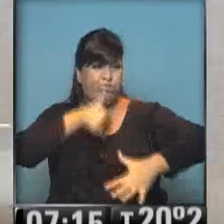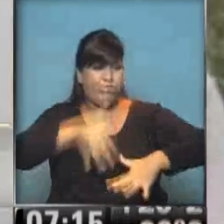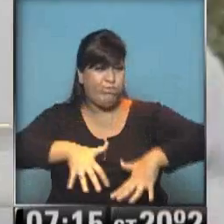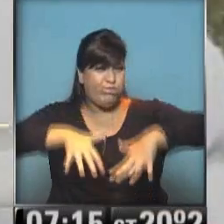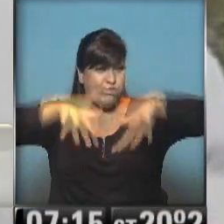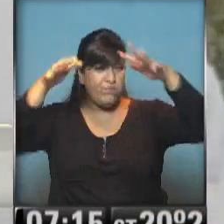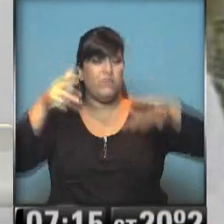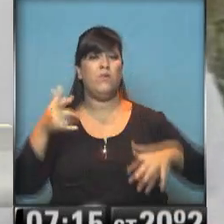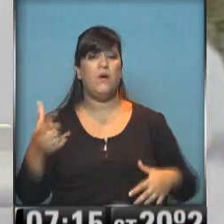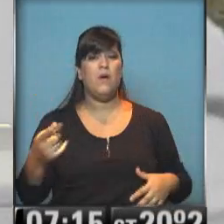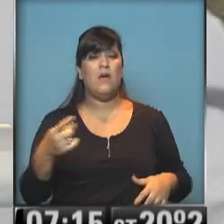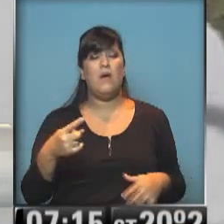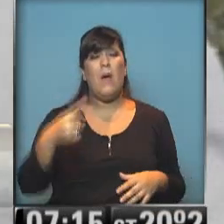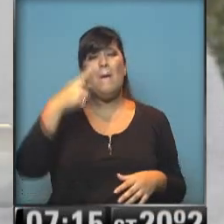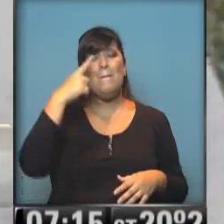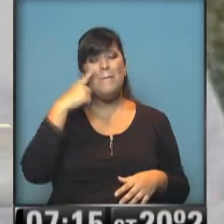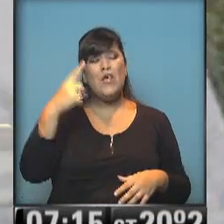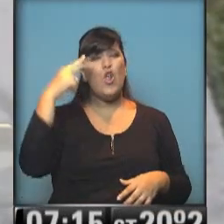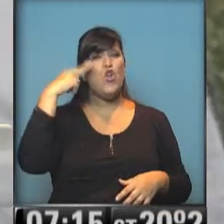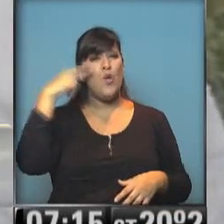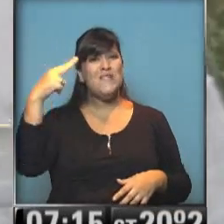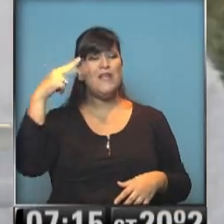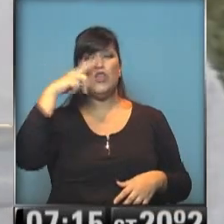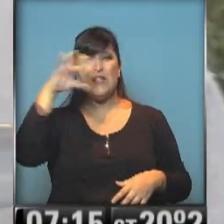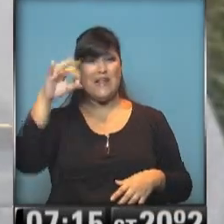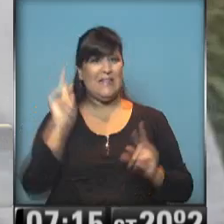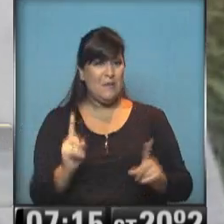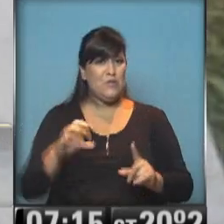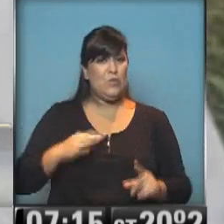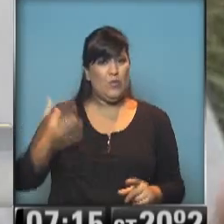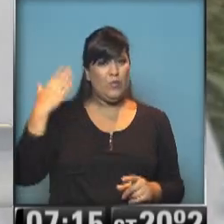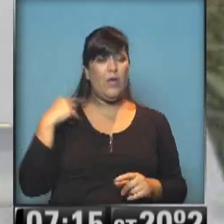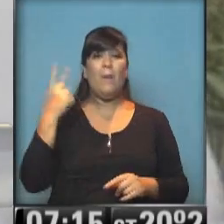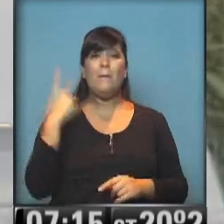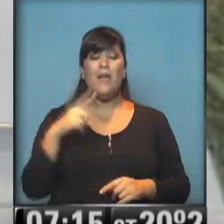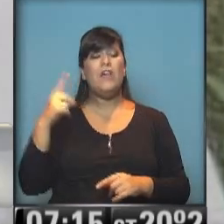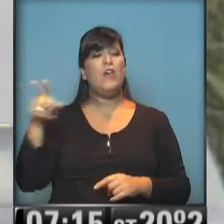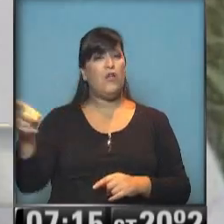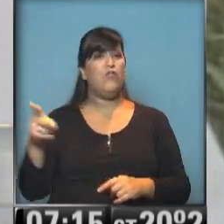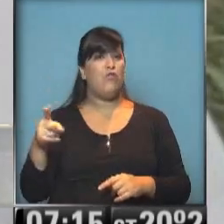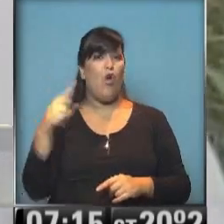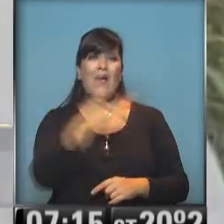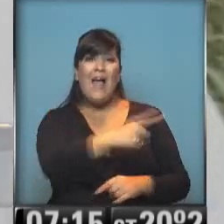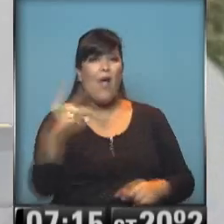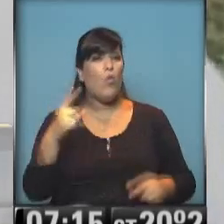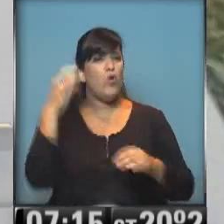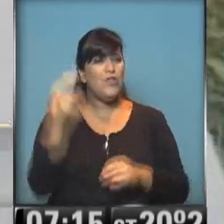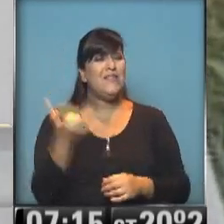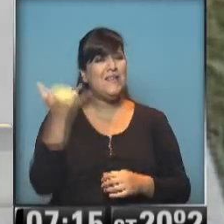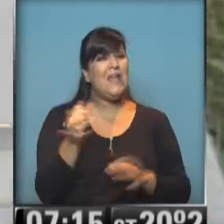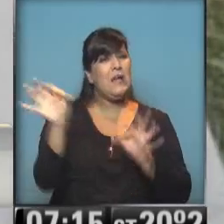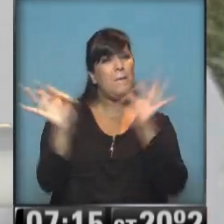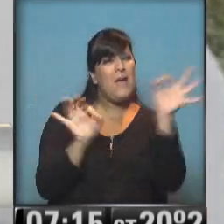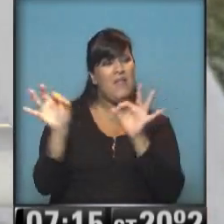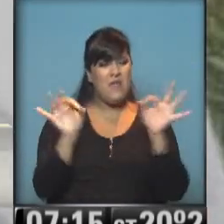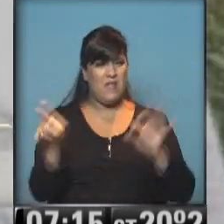de la zona hace de 1970 que están más o menos. Y el Instituto Geográfico Militar tiene las cotas de nivel de cada uno de los puntos del relieve topográfico del